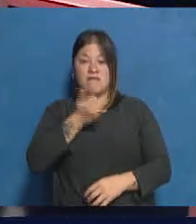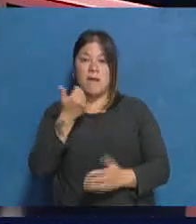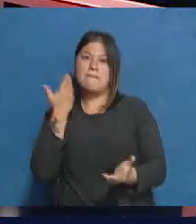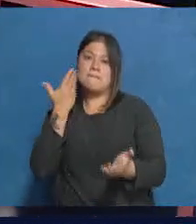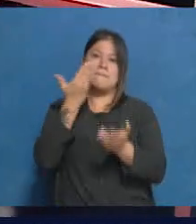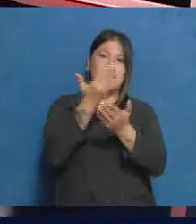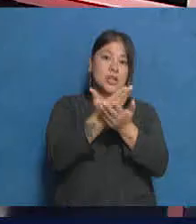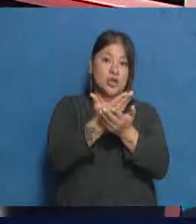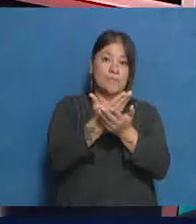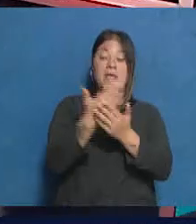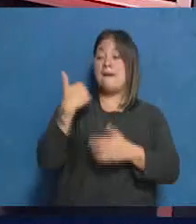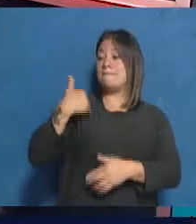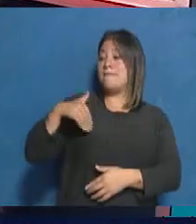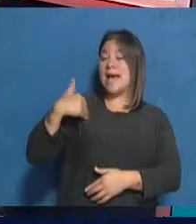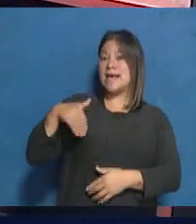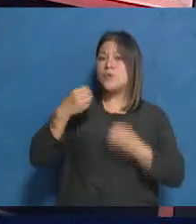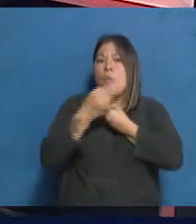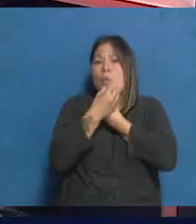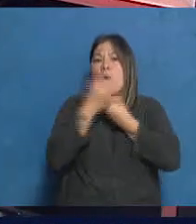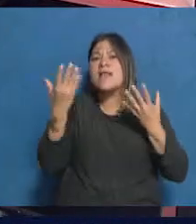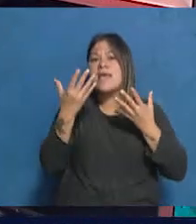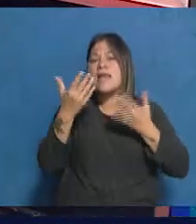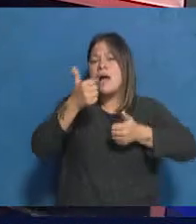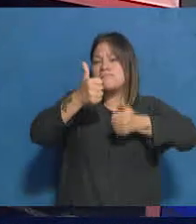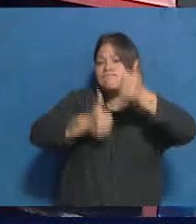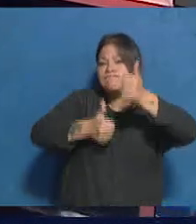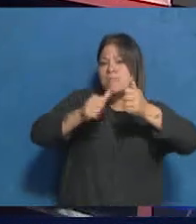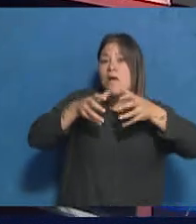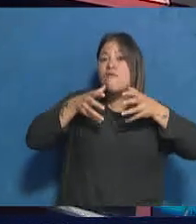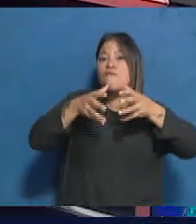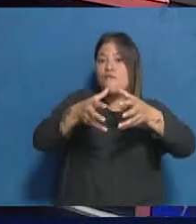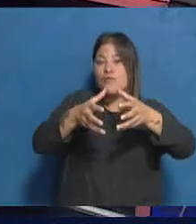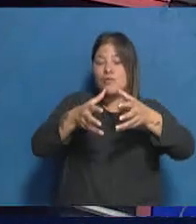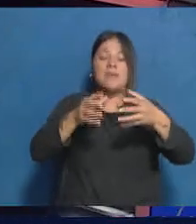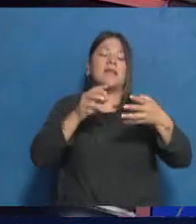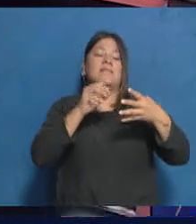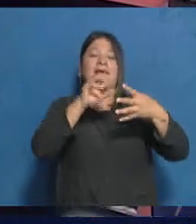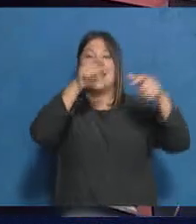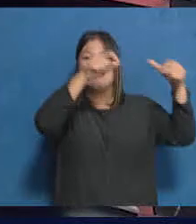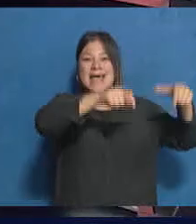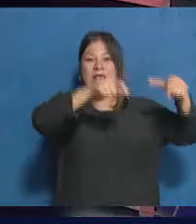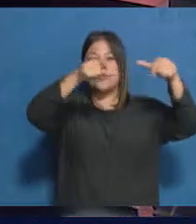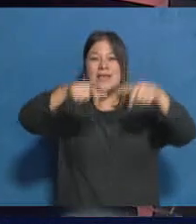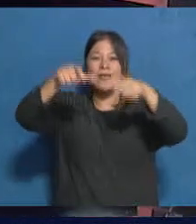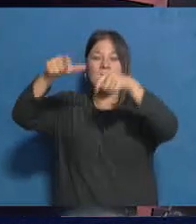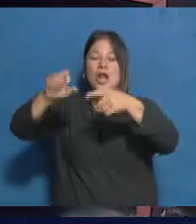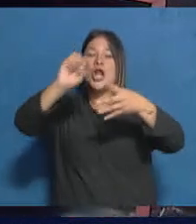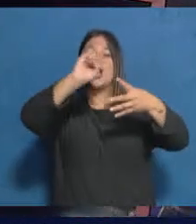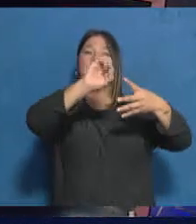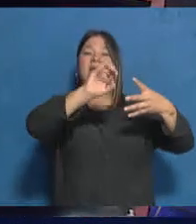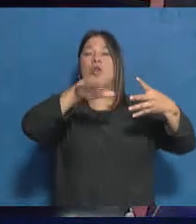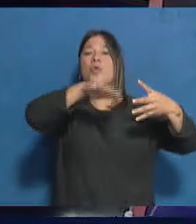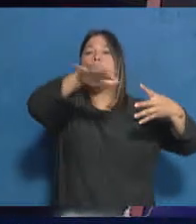que cada país que organiza una competencia internacional de fútbol ponga nombres de ciudades para que no se mezcle la